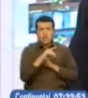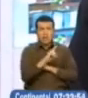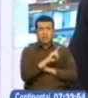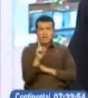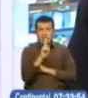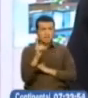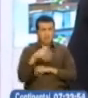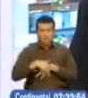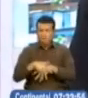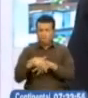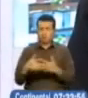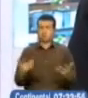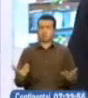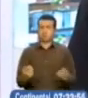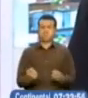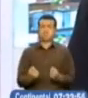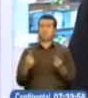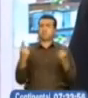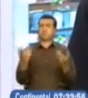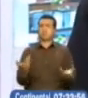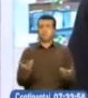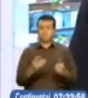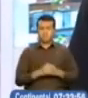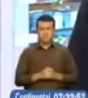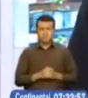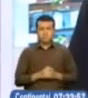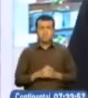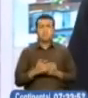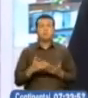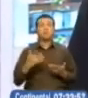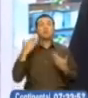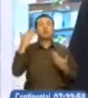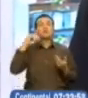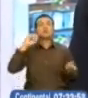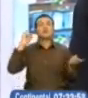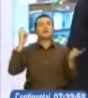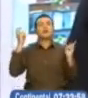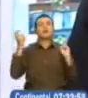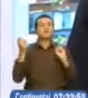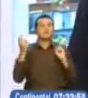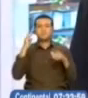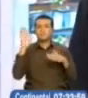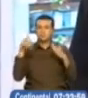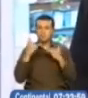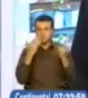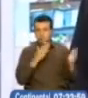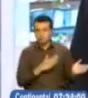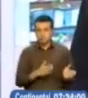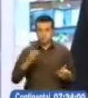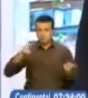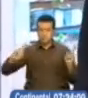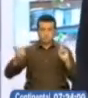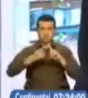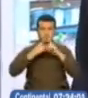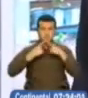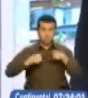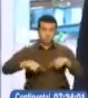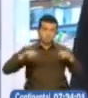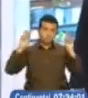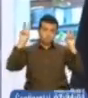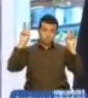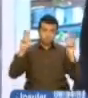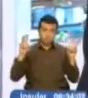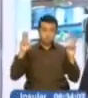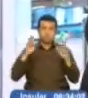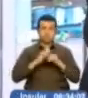a retomar, que tiene que ver además con esto de cómo renuevas la política. Es decir, con todo esto que hemos hablado, la primera cosa que se me viene, que es